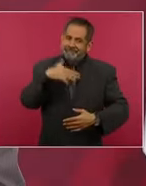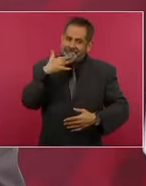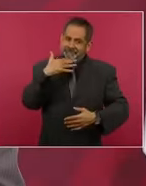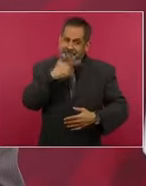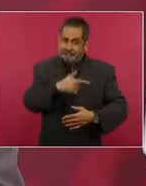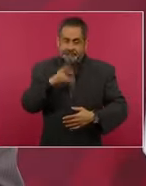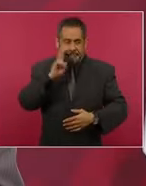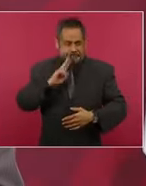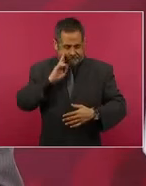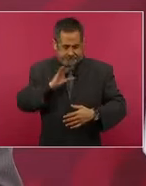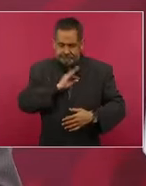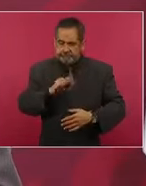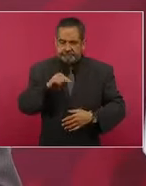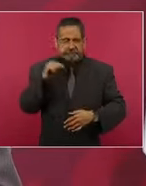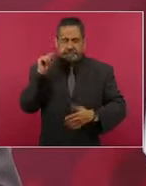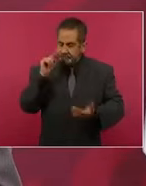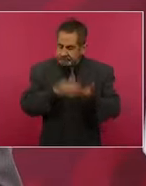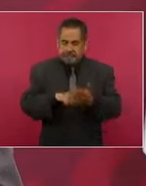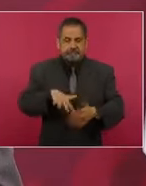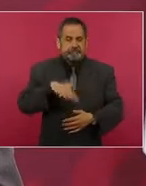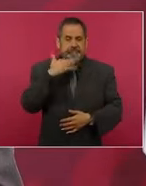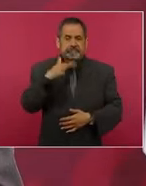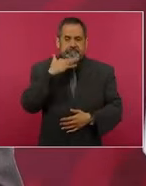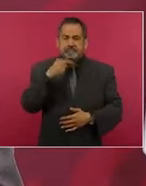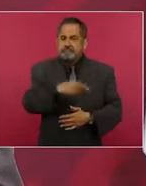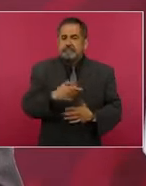a tratar el tema